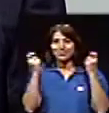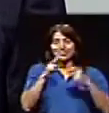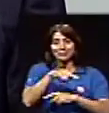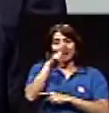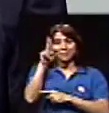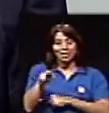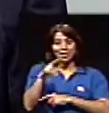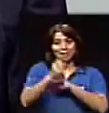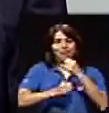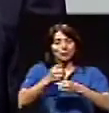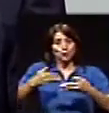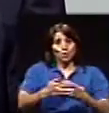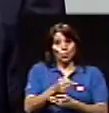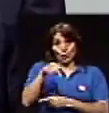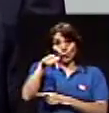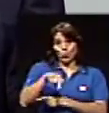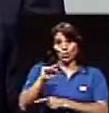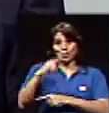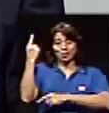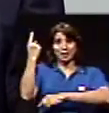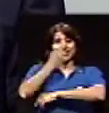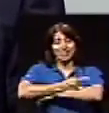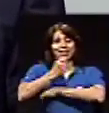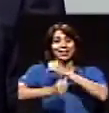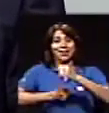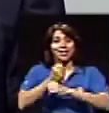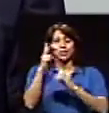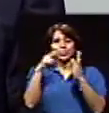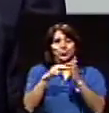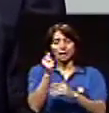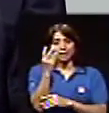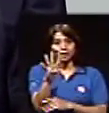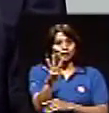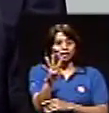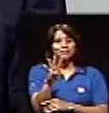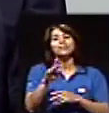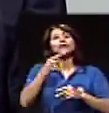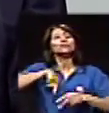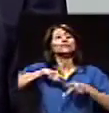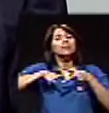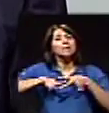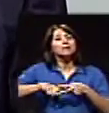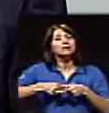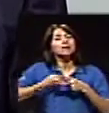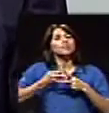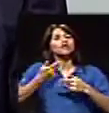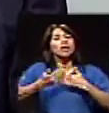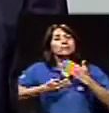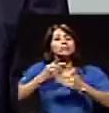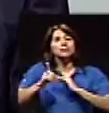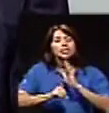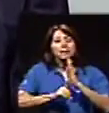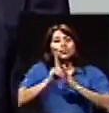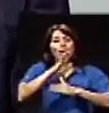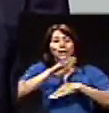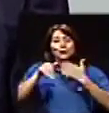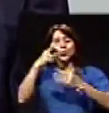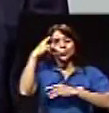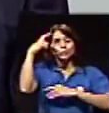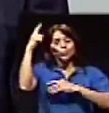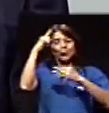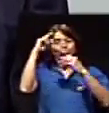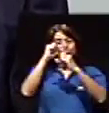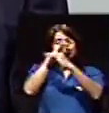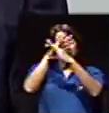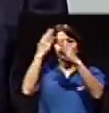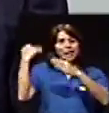de Año Nuevo. Y hoy, que es el primer día del año 2014, empecemos a desarrollar todos los sueños e ilusiones que hemos